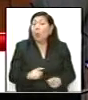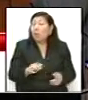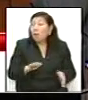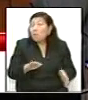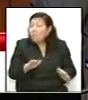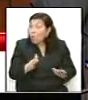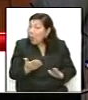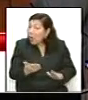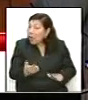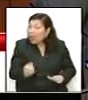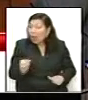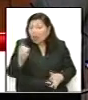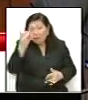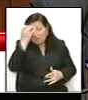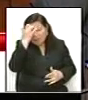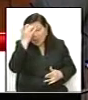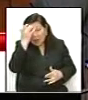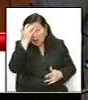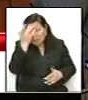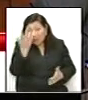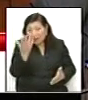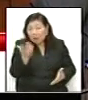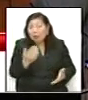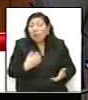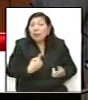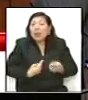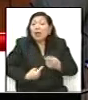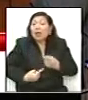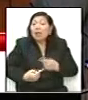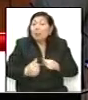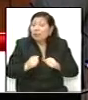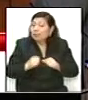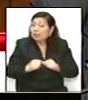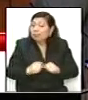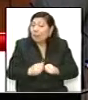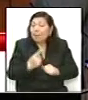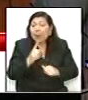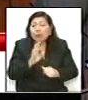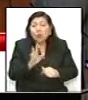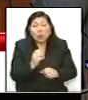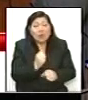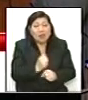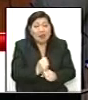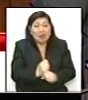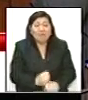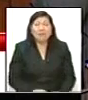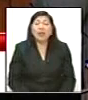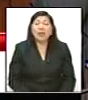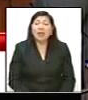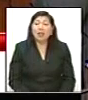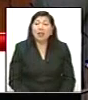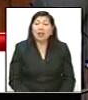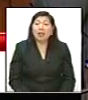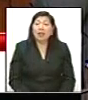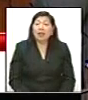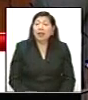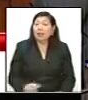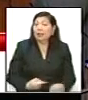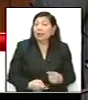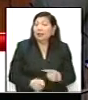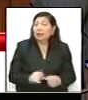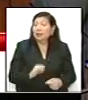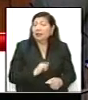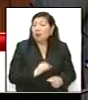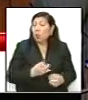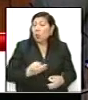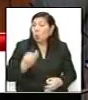enfermedad, o accidente que lo inhabilite de manera permanente para el ejercicio de sus funciones, o que haya sido inhabilitado o destituido